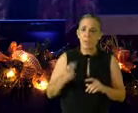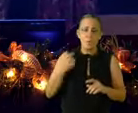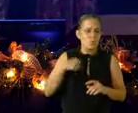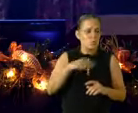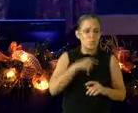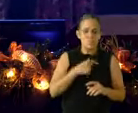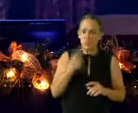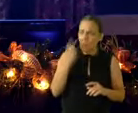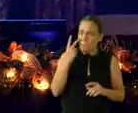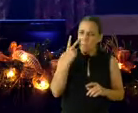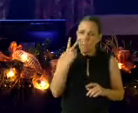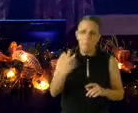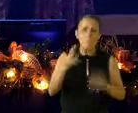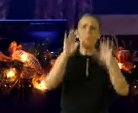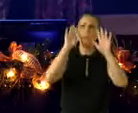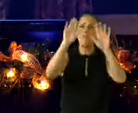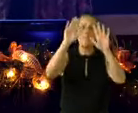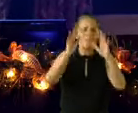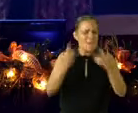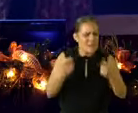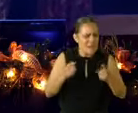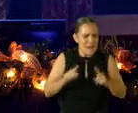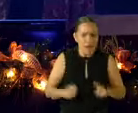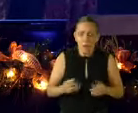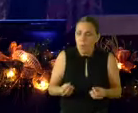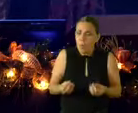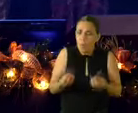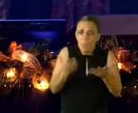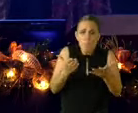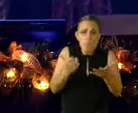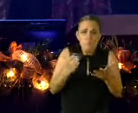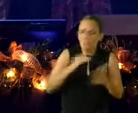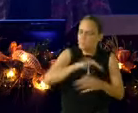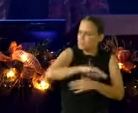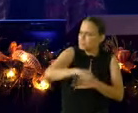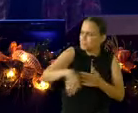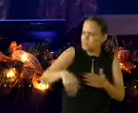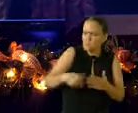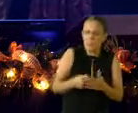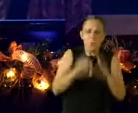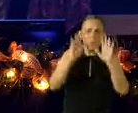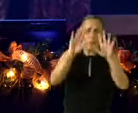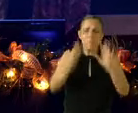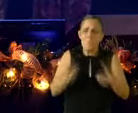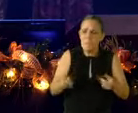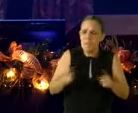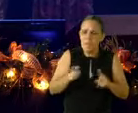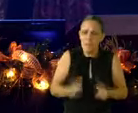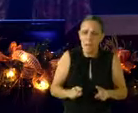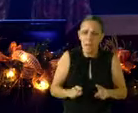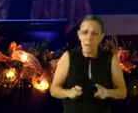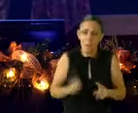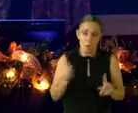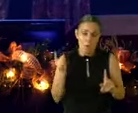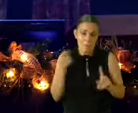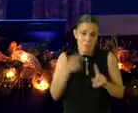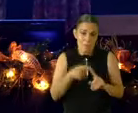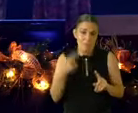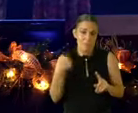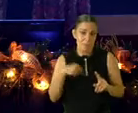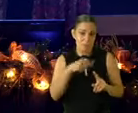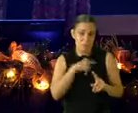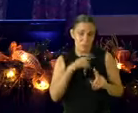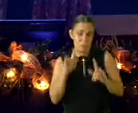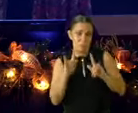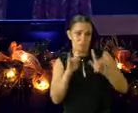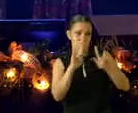fueron día tras día, desde todo tipo de milagros que usted se pueda imaginar, porque pudiéramos estar hablando de ellos